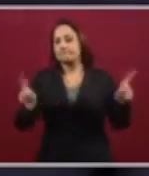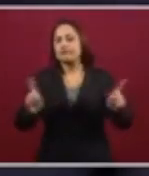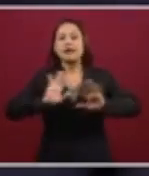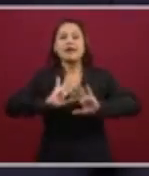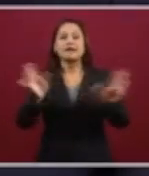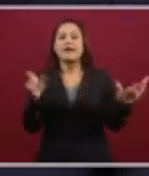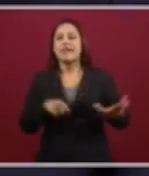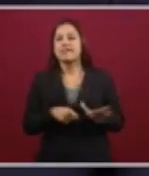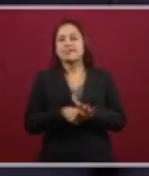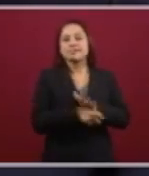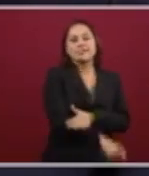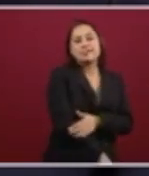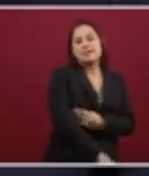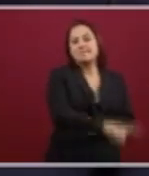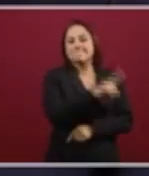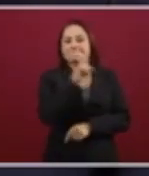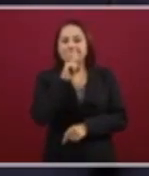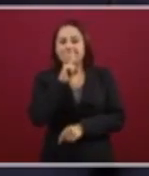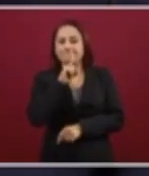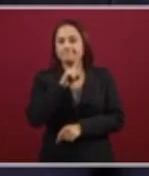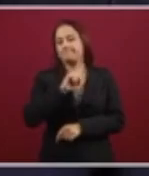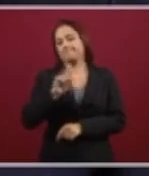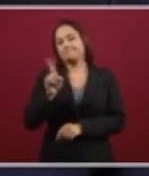el piquete de ojo.